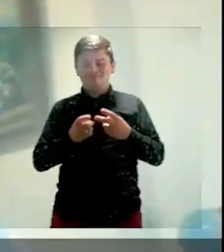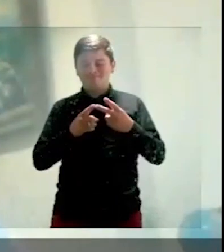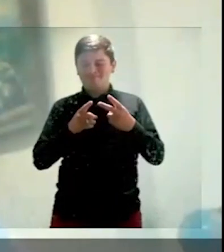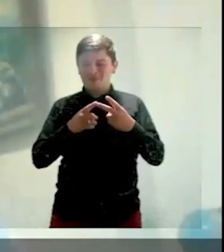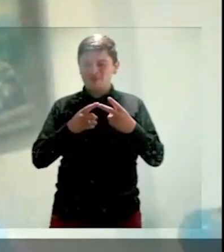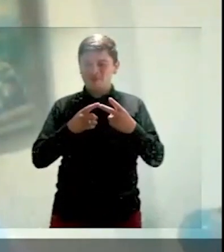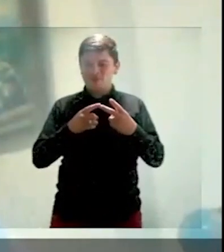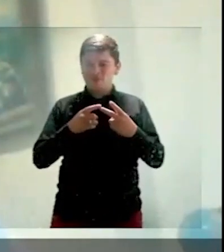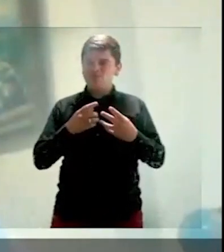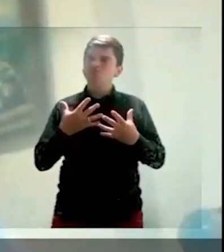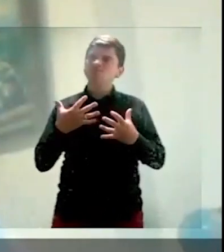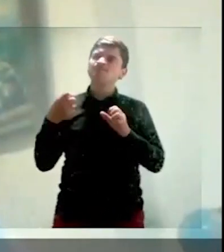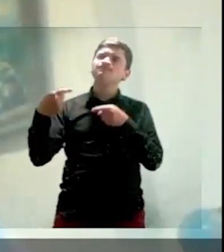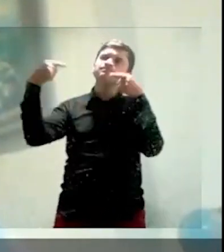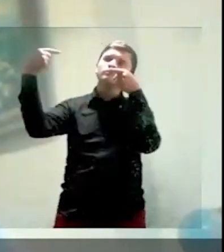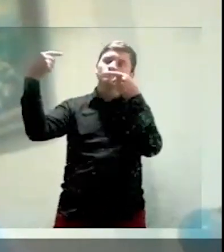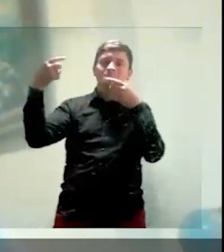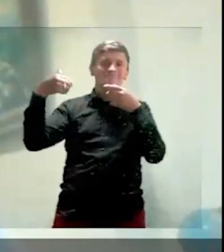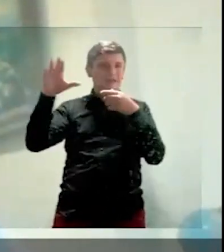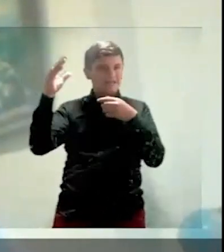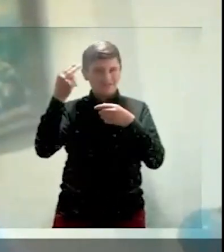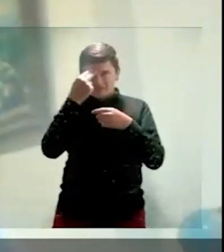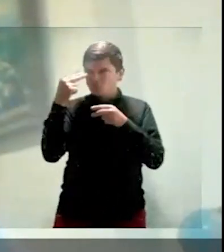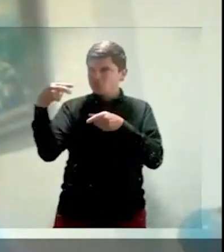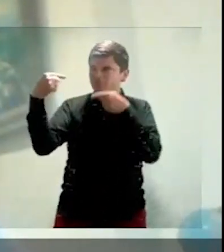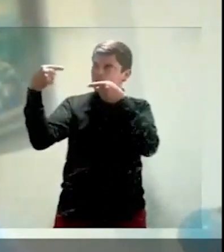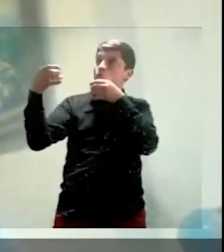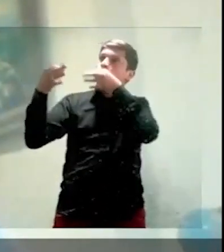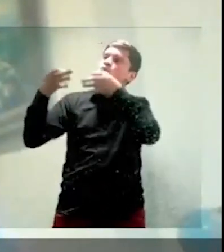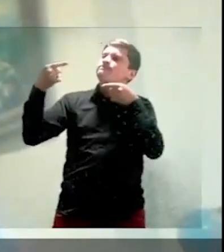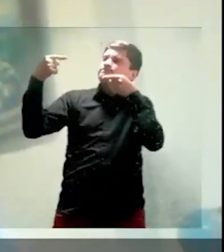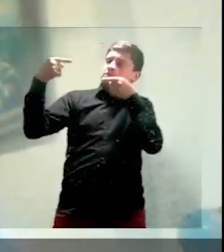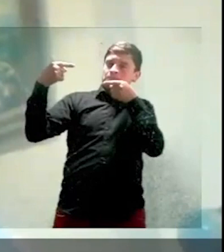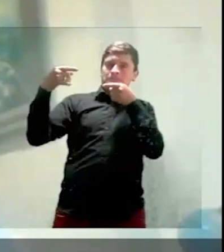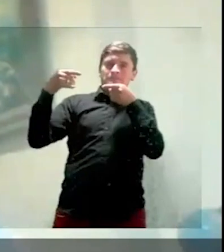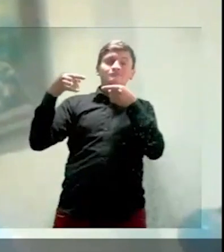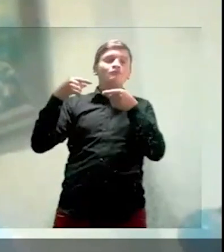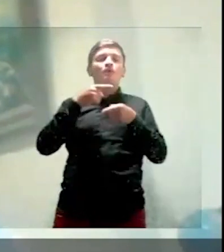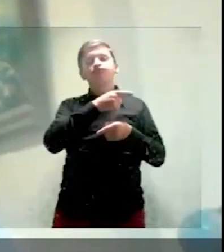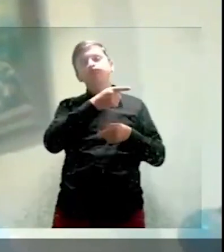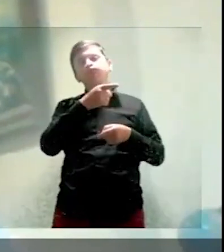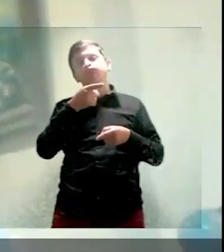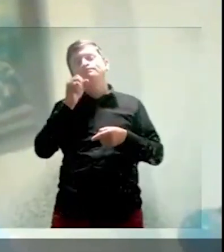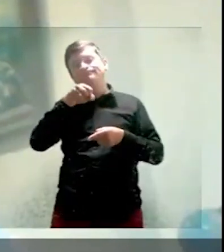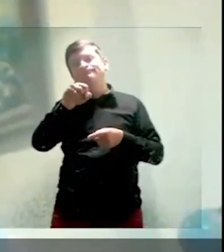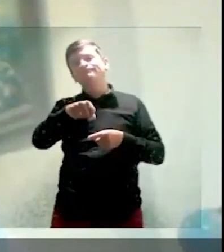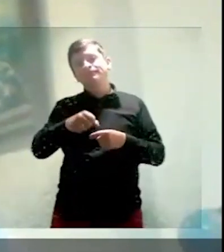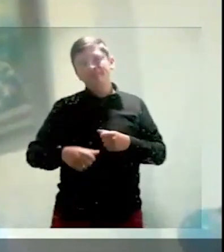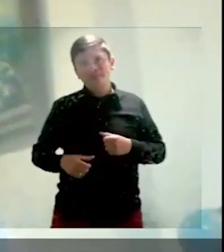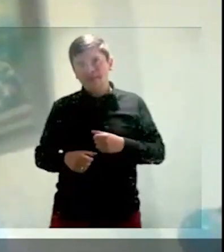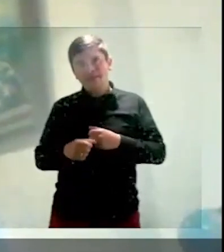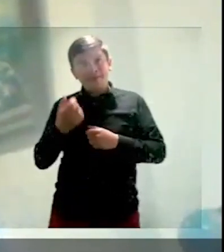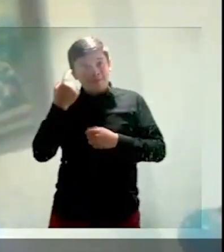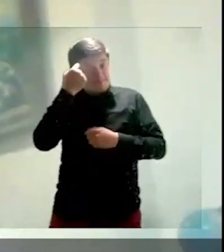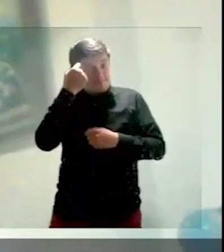arrogancia y del desafío al poder judicial es muy cierto. Entonces, yo creo